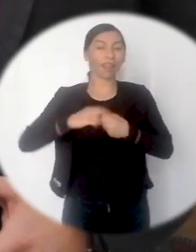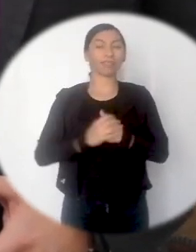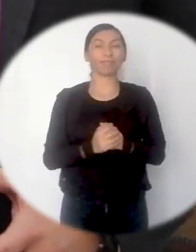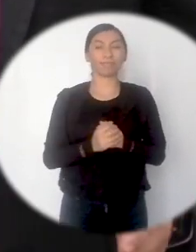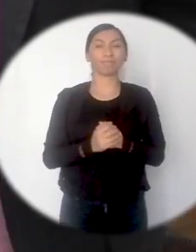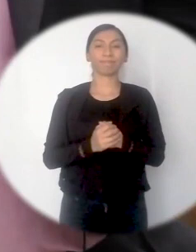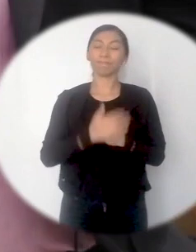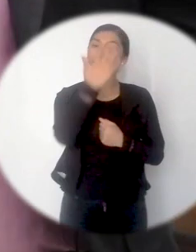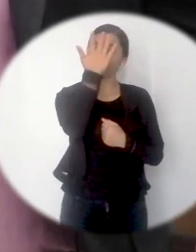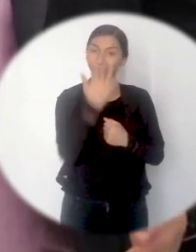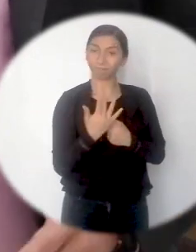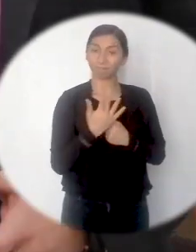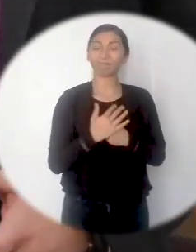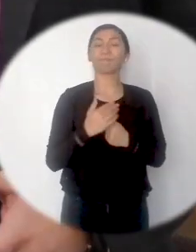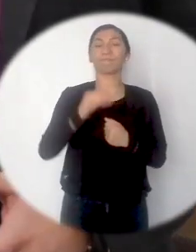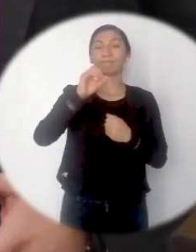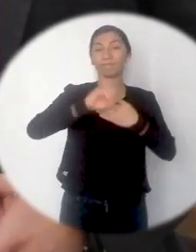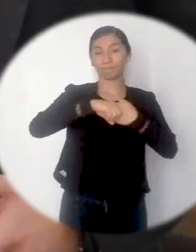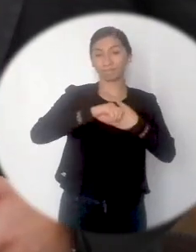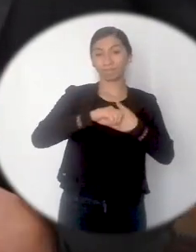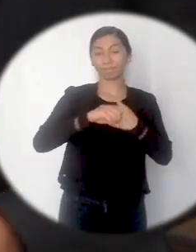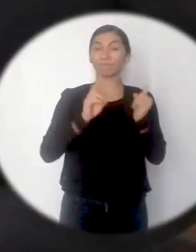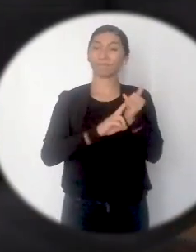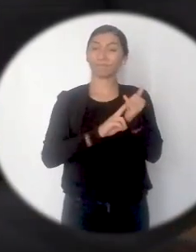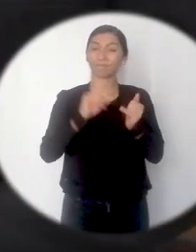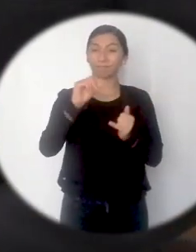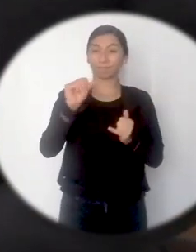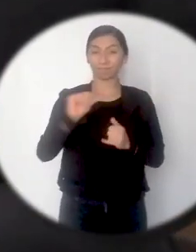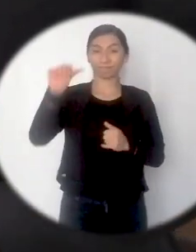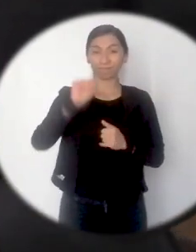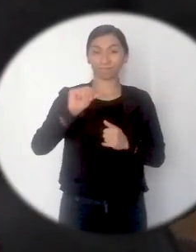escriben a diario. Recuerden que pueden seguirnos en nuestras redes sociales a través de